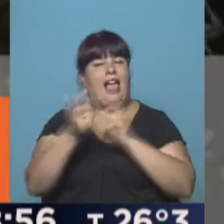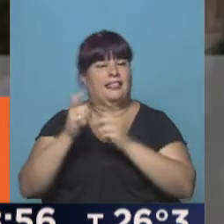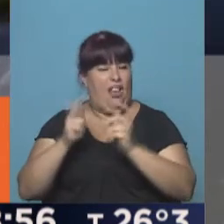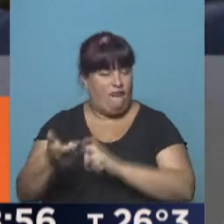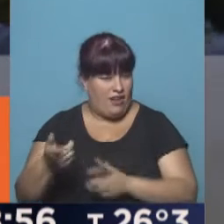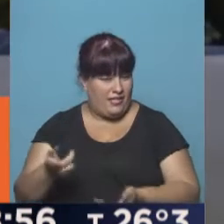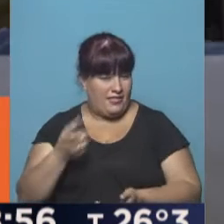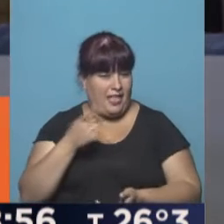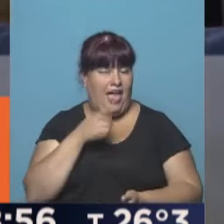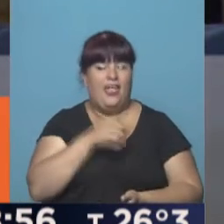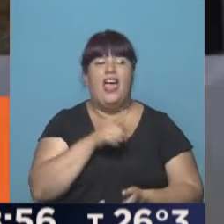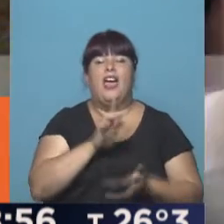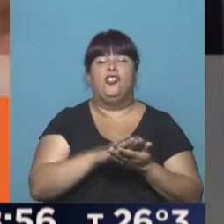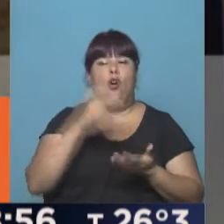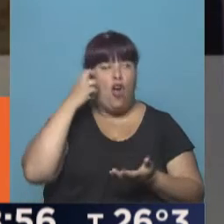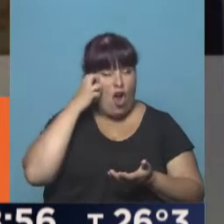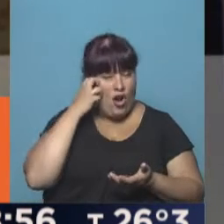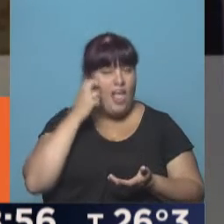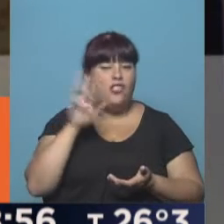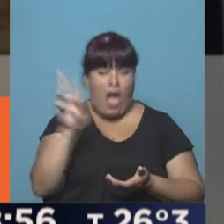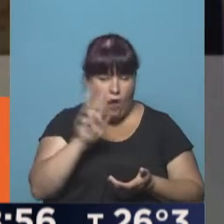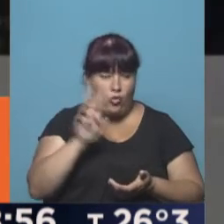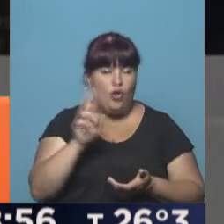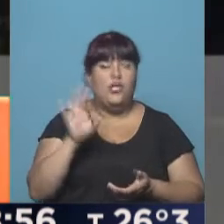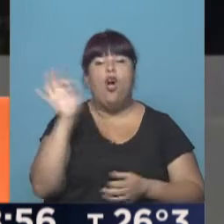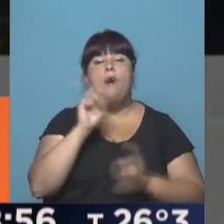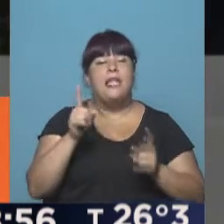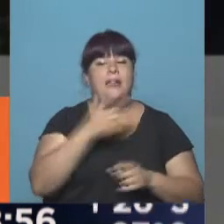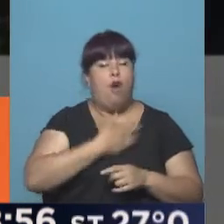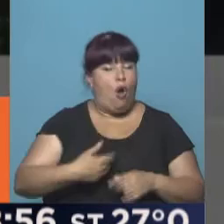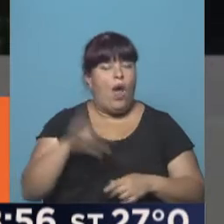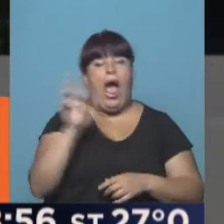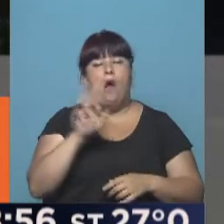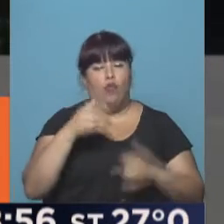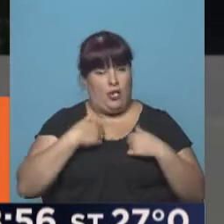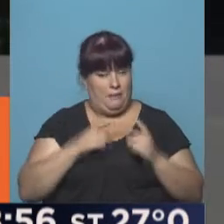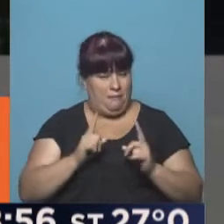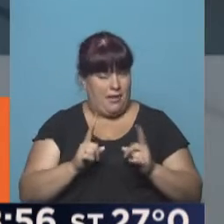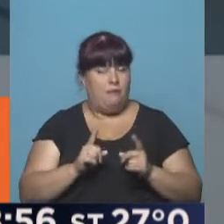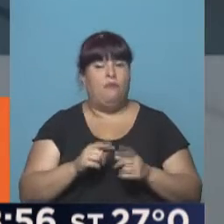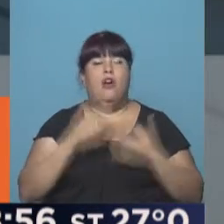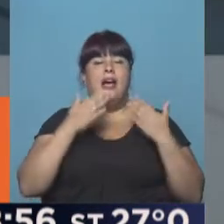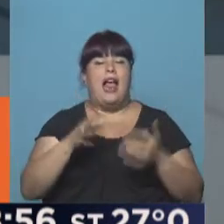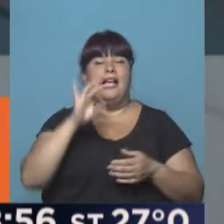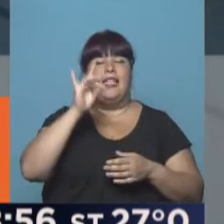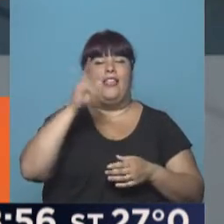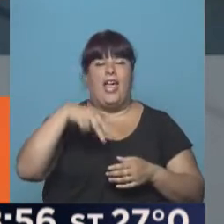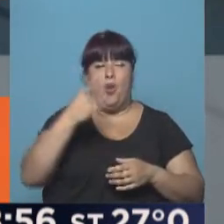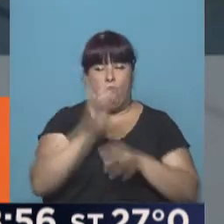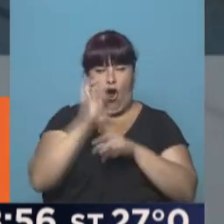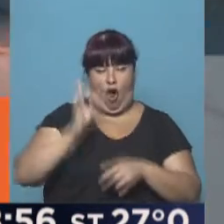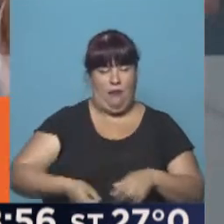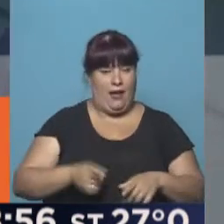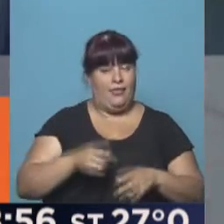transferencias, que desde el punto de vista del Congreso se autorizaban, o el propio Ejecutivo se autorizaba a sí mismo a través de los DNU, con lo cual había